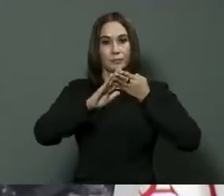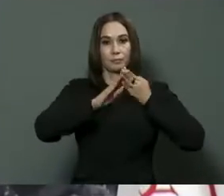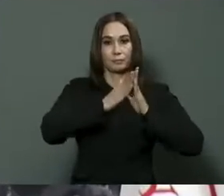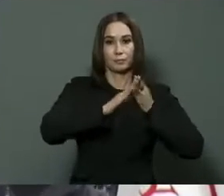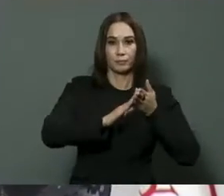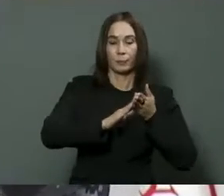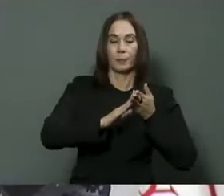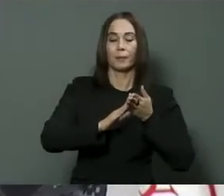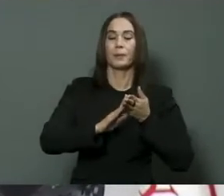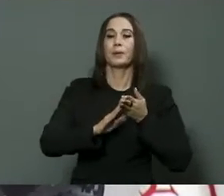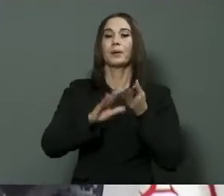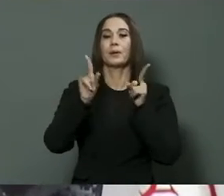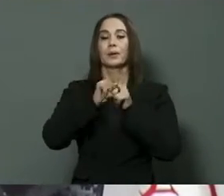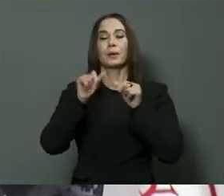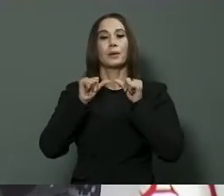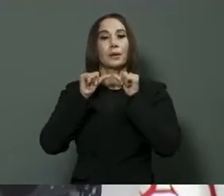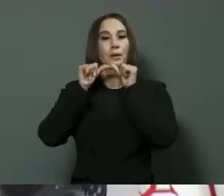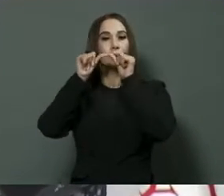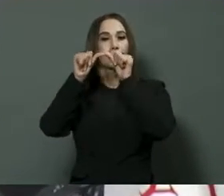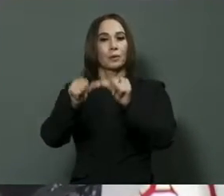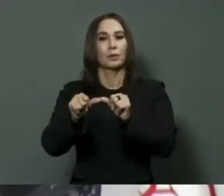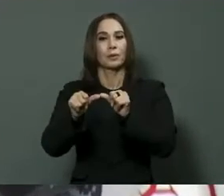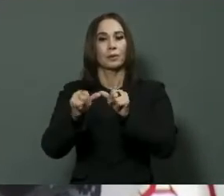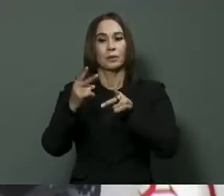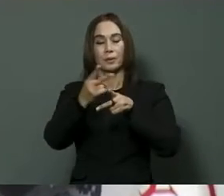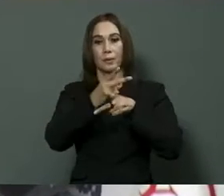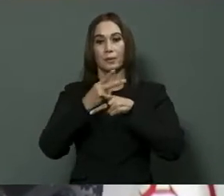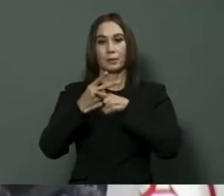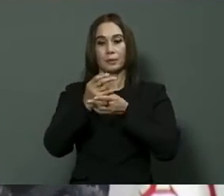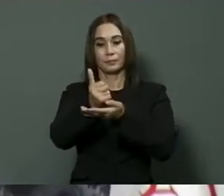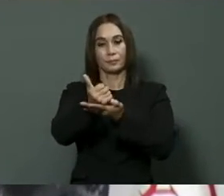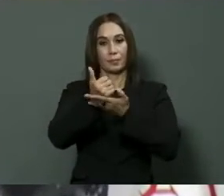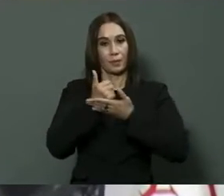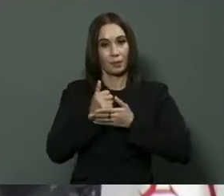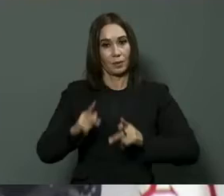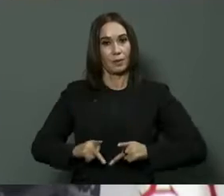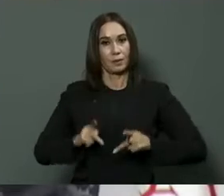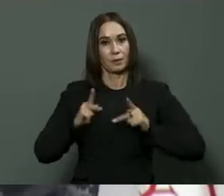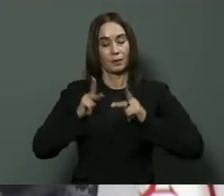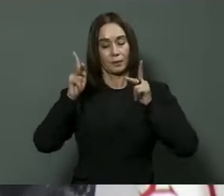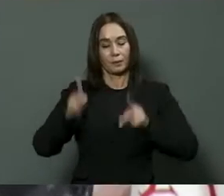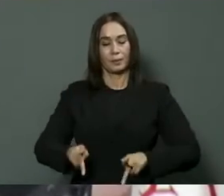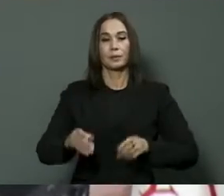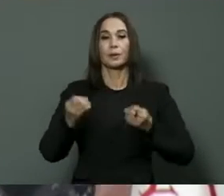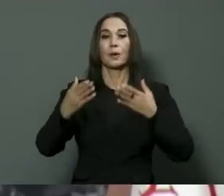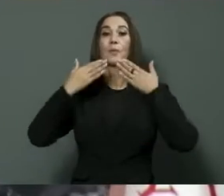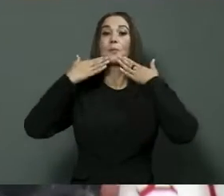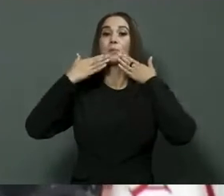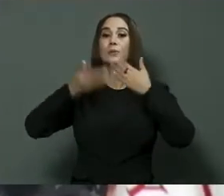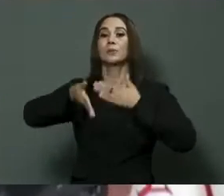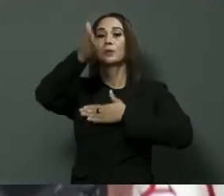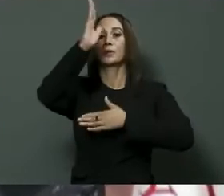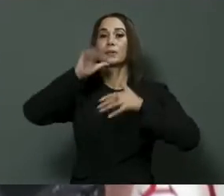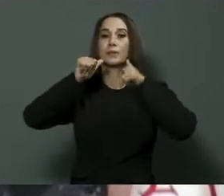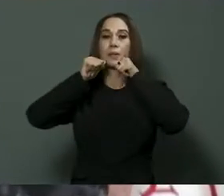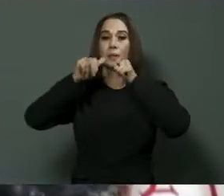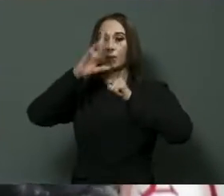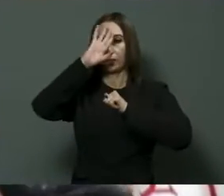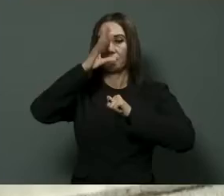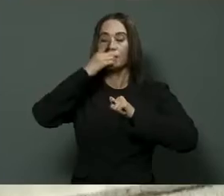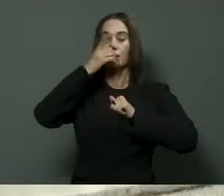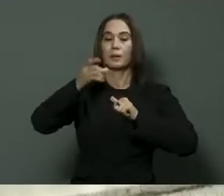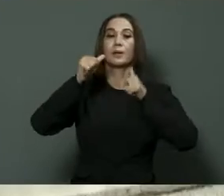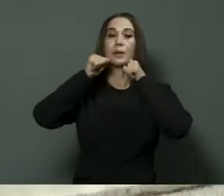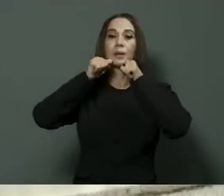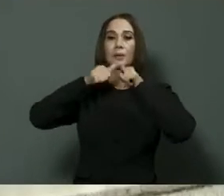y así continuar salvando vidas. Muchas gracias. Dios bendiga a la República Dominicana.